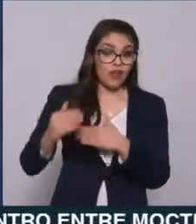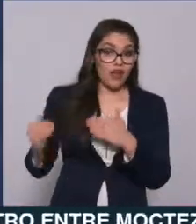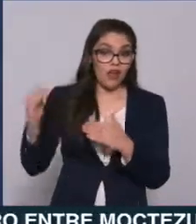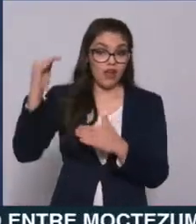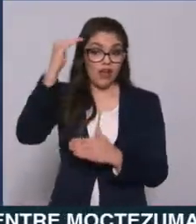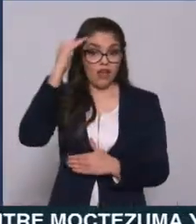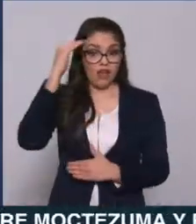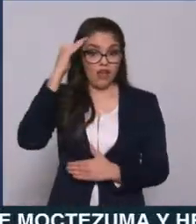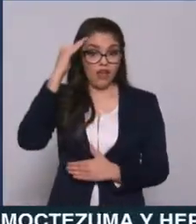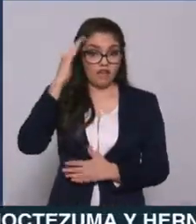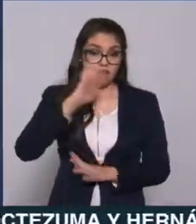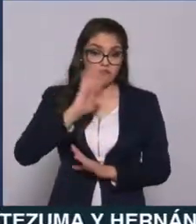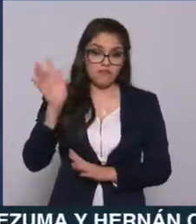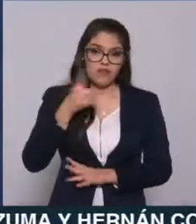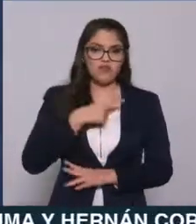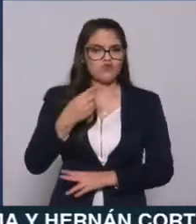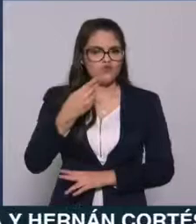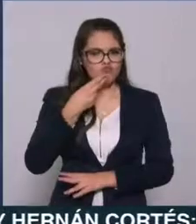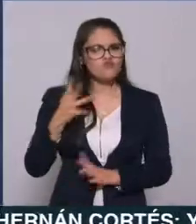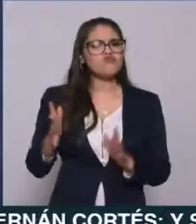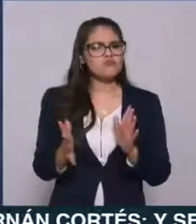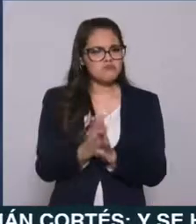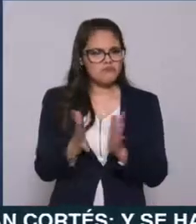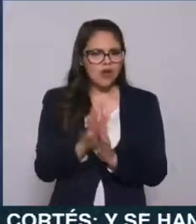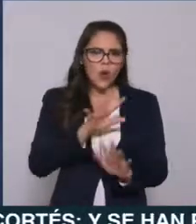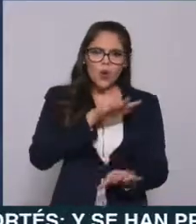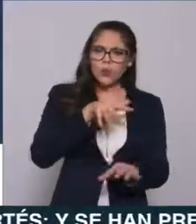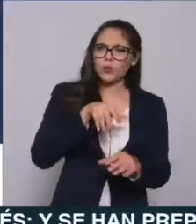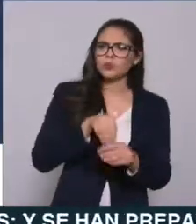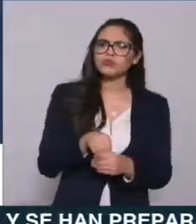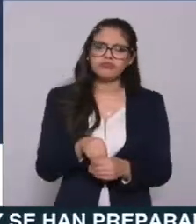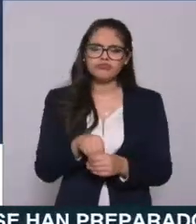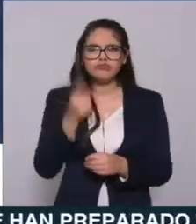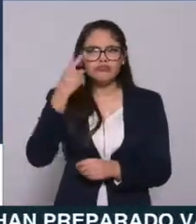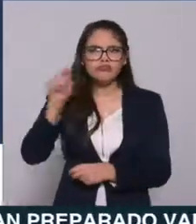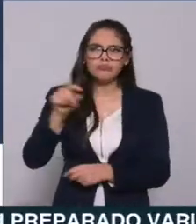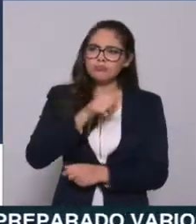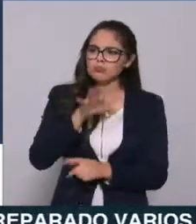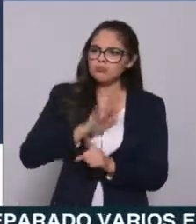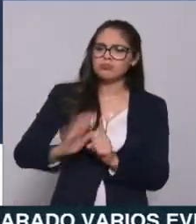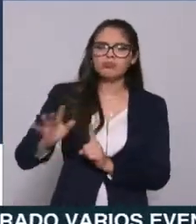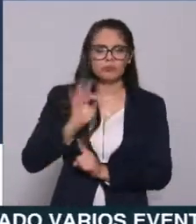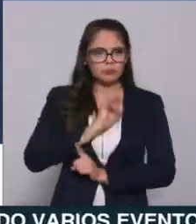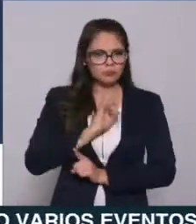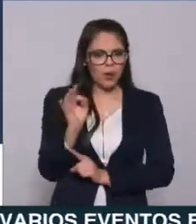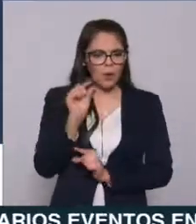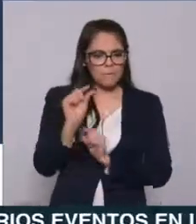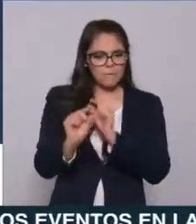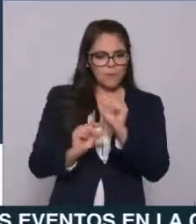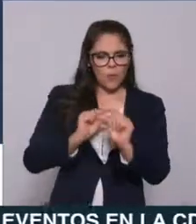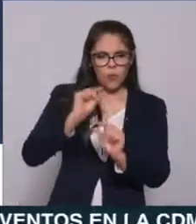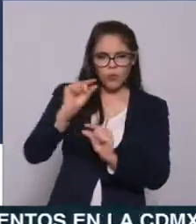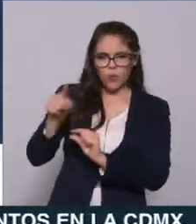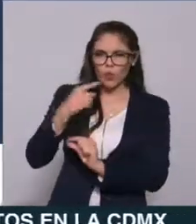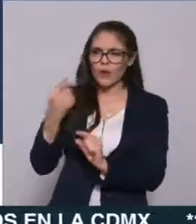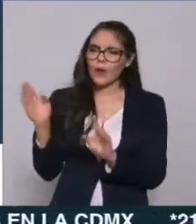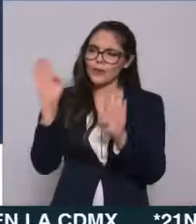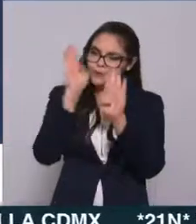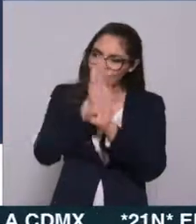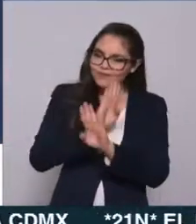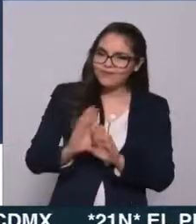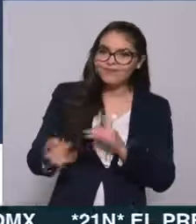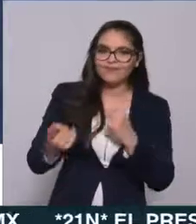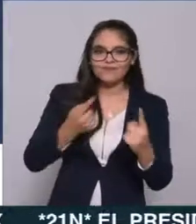sean adultos útiles, participativos, integrados a la sociedad y que desde luego puedan generar estos espacios de convivencia en los cuales pues,